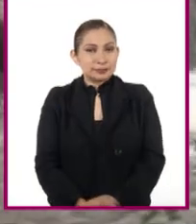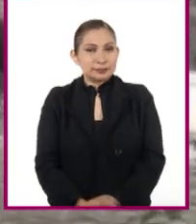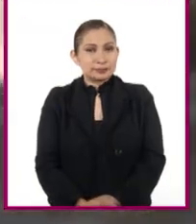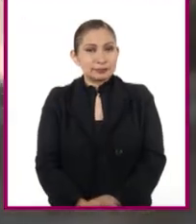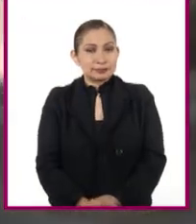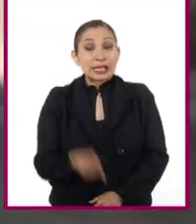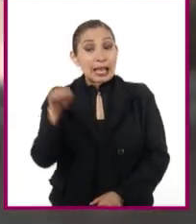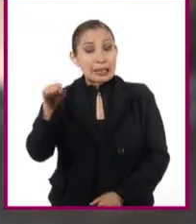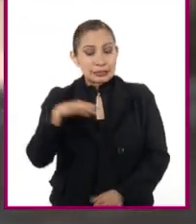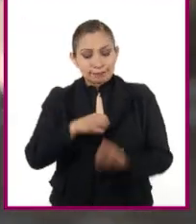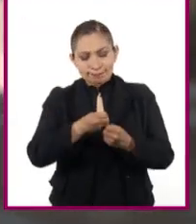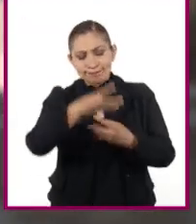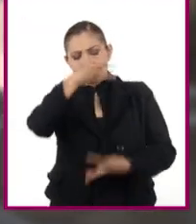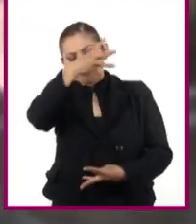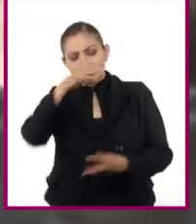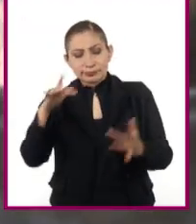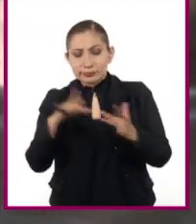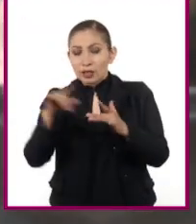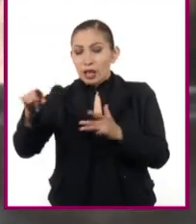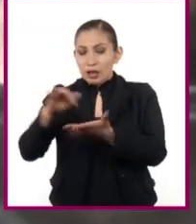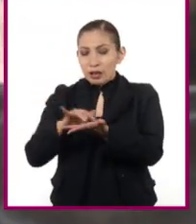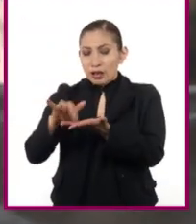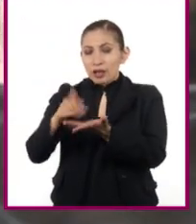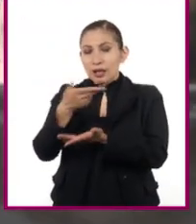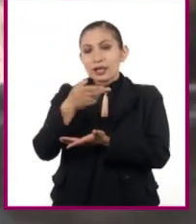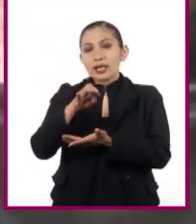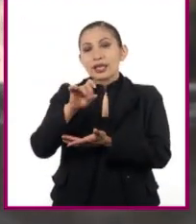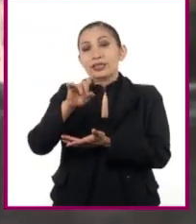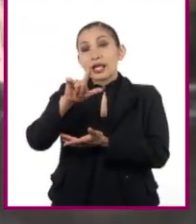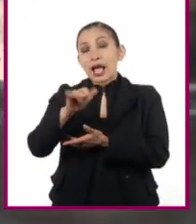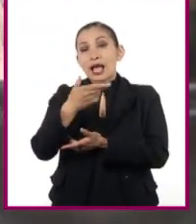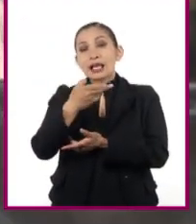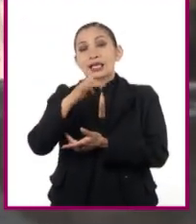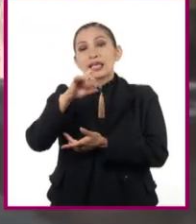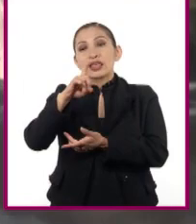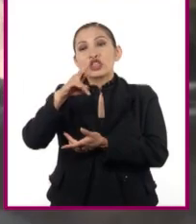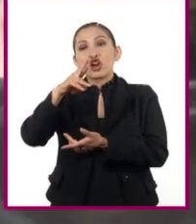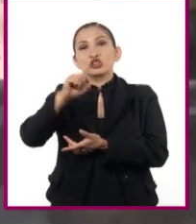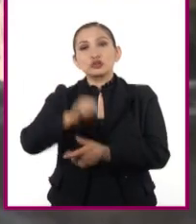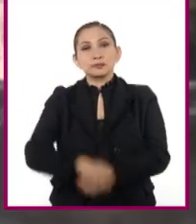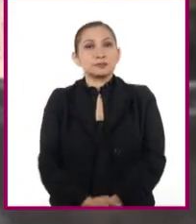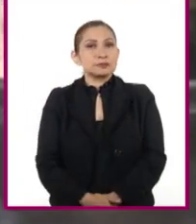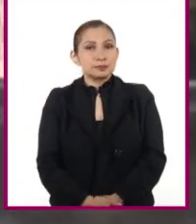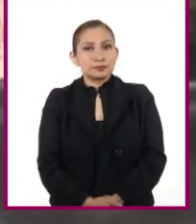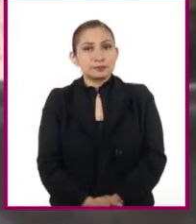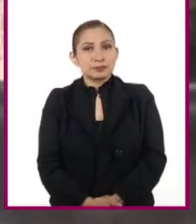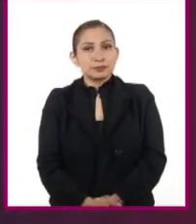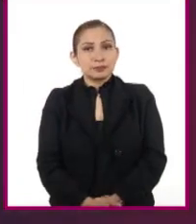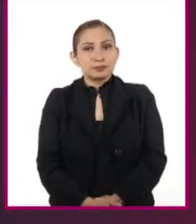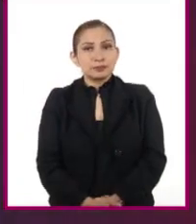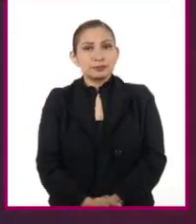www.agua.org.mx. Ahí encontrarás la liga a la calculadora hídrica Hidros.